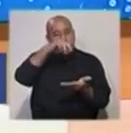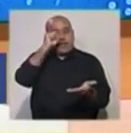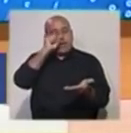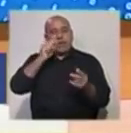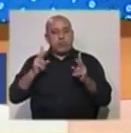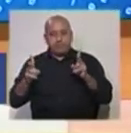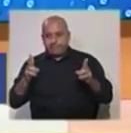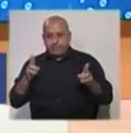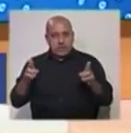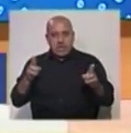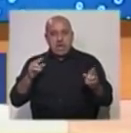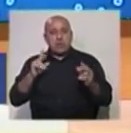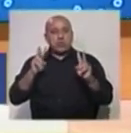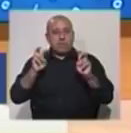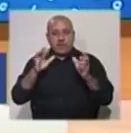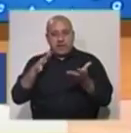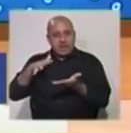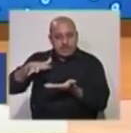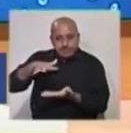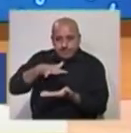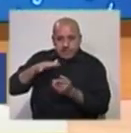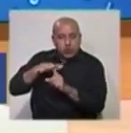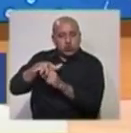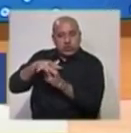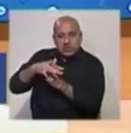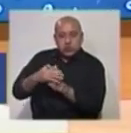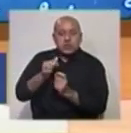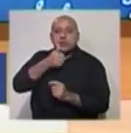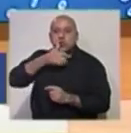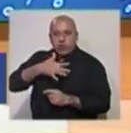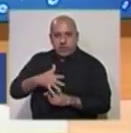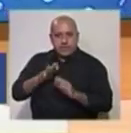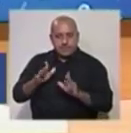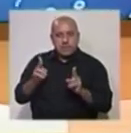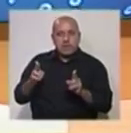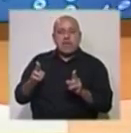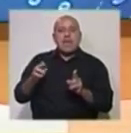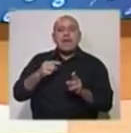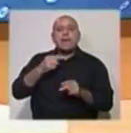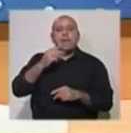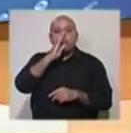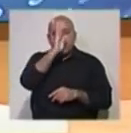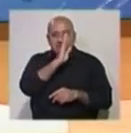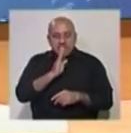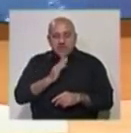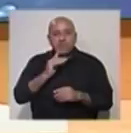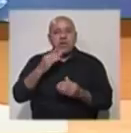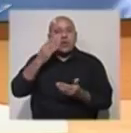hay que ubicarlo en un contexto histórico también. Brasil fue el último país de Occidente